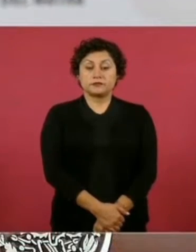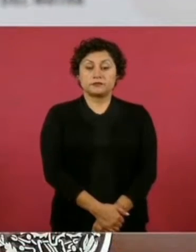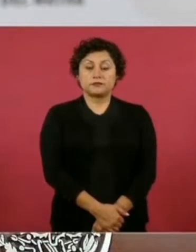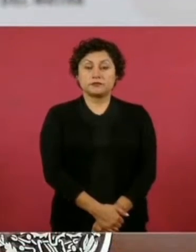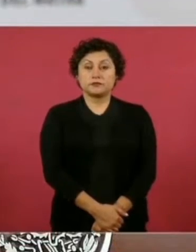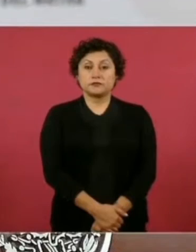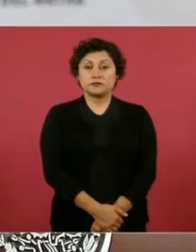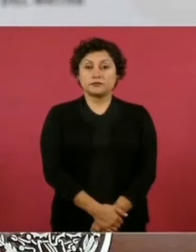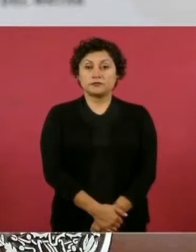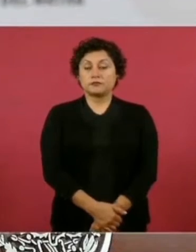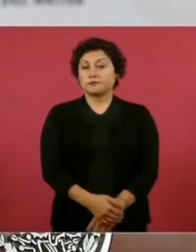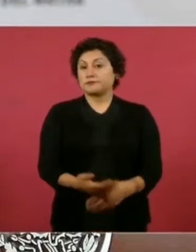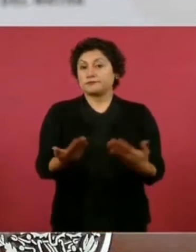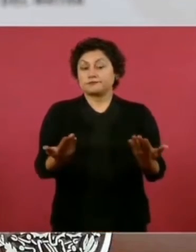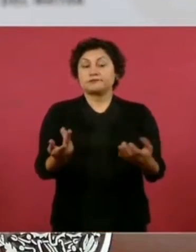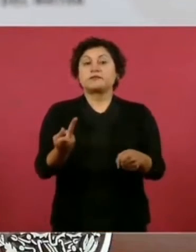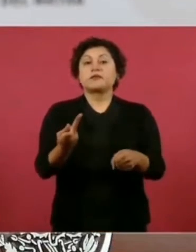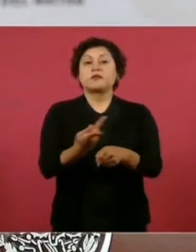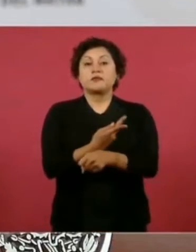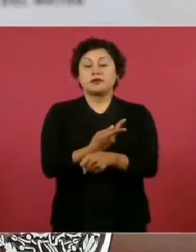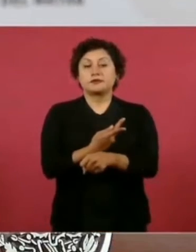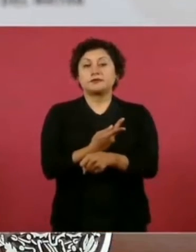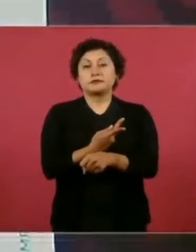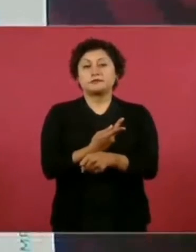pues pugnas